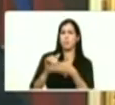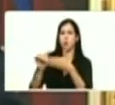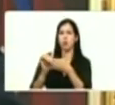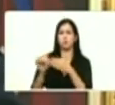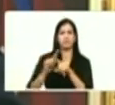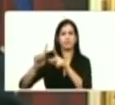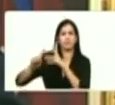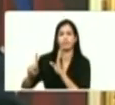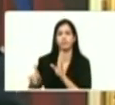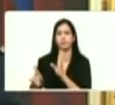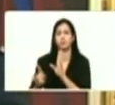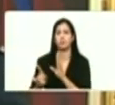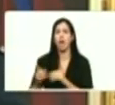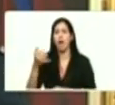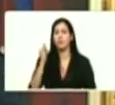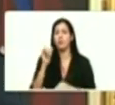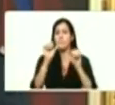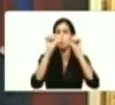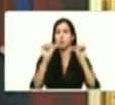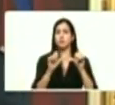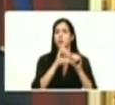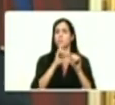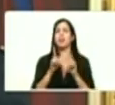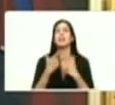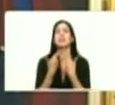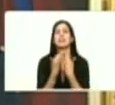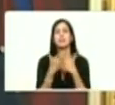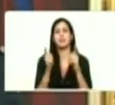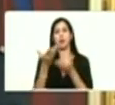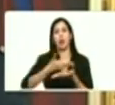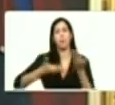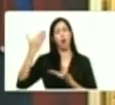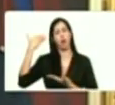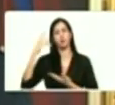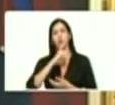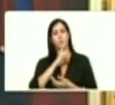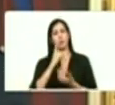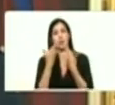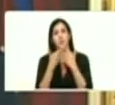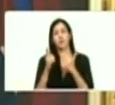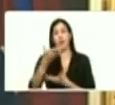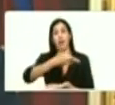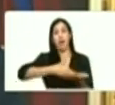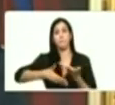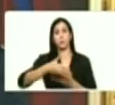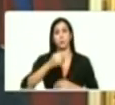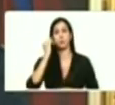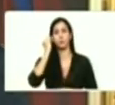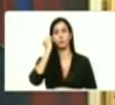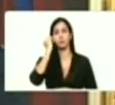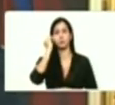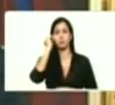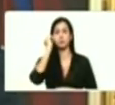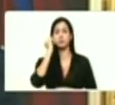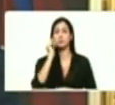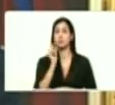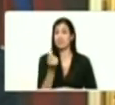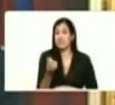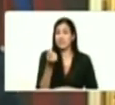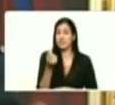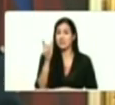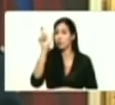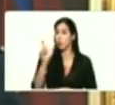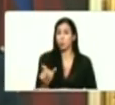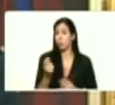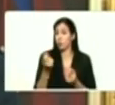cuando existió el modelo de llamado libre cambio llamado libre cambio donde ninguno de